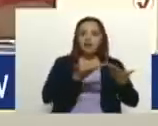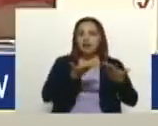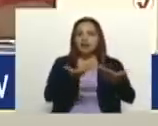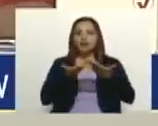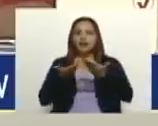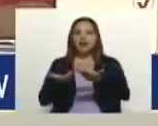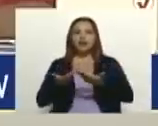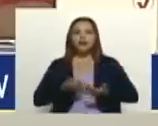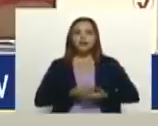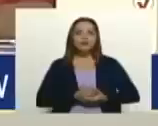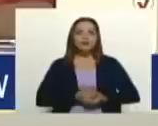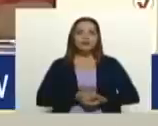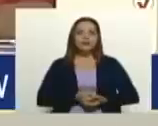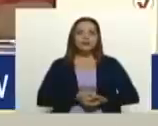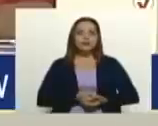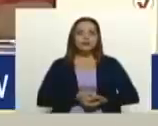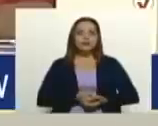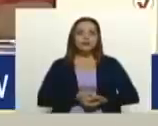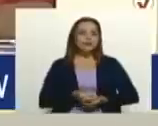de